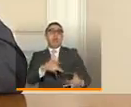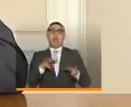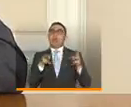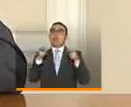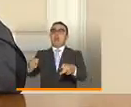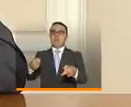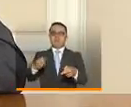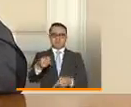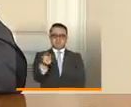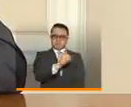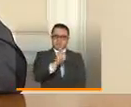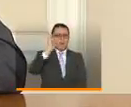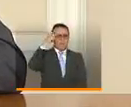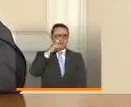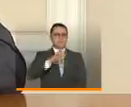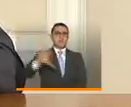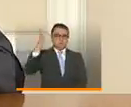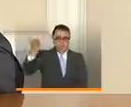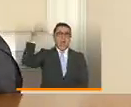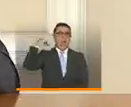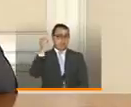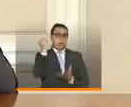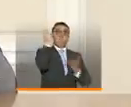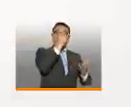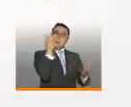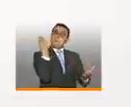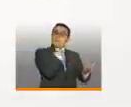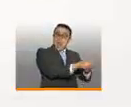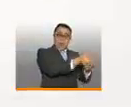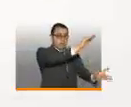el gobierno nacional pagó por las vacunas. Y bilaterales,